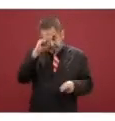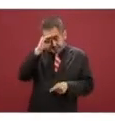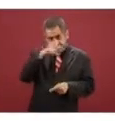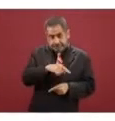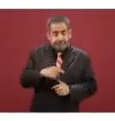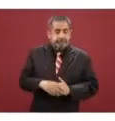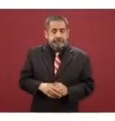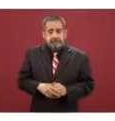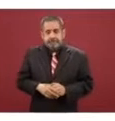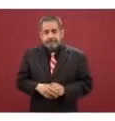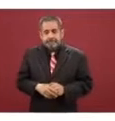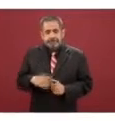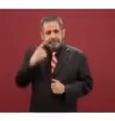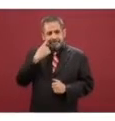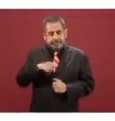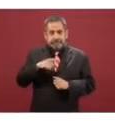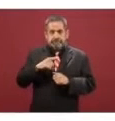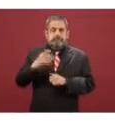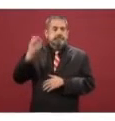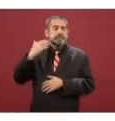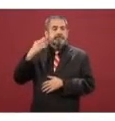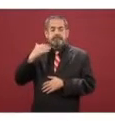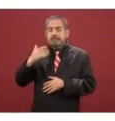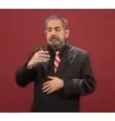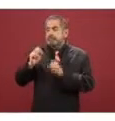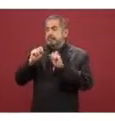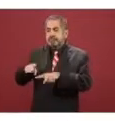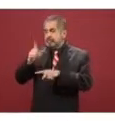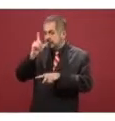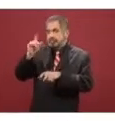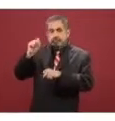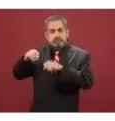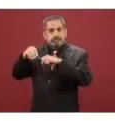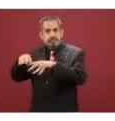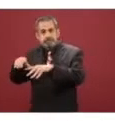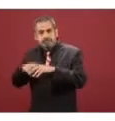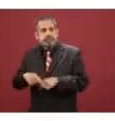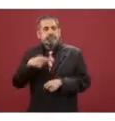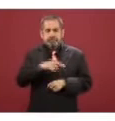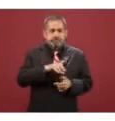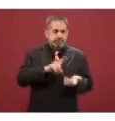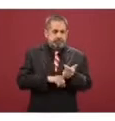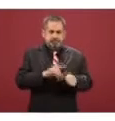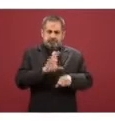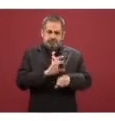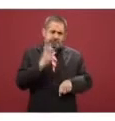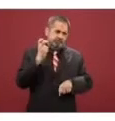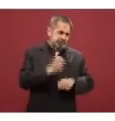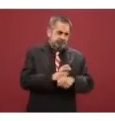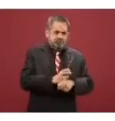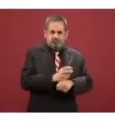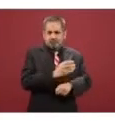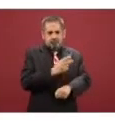con carpeta asfáltica, sin iluminación y señalización. Y en cambio nosotros es con concreto hidráulico de alta resistencia, de una